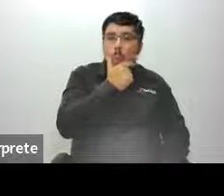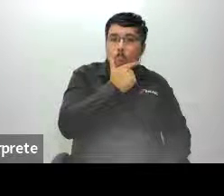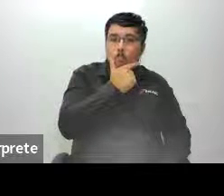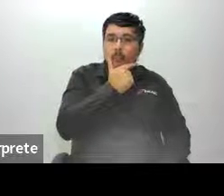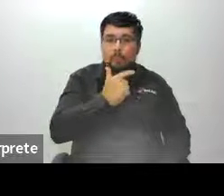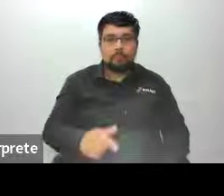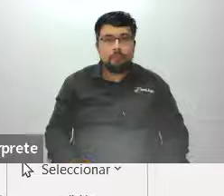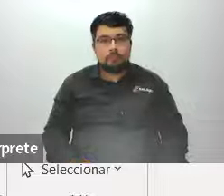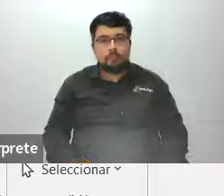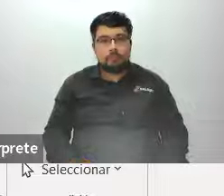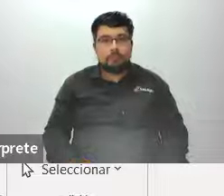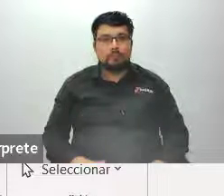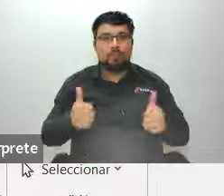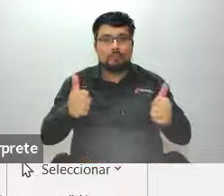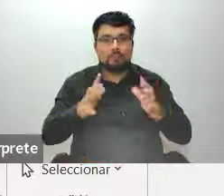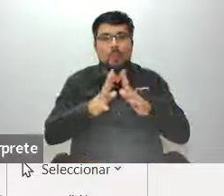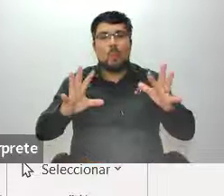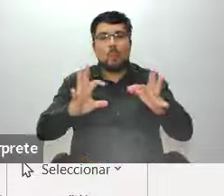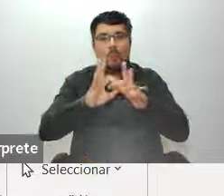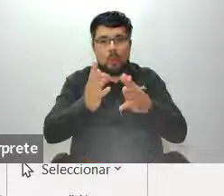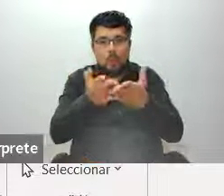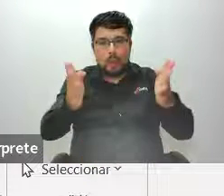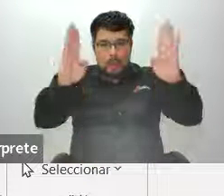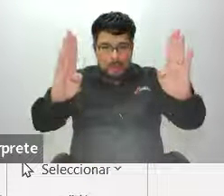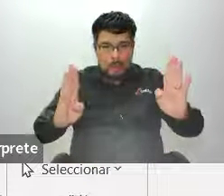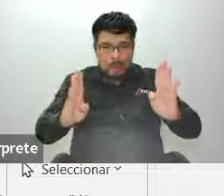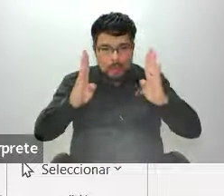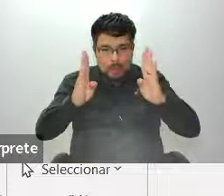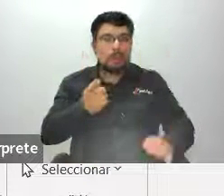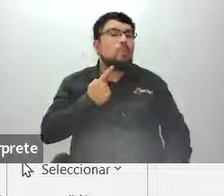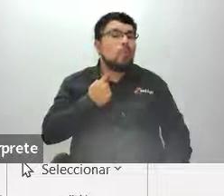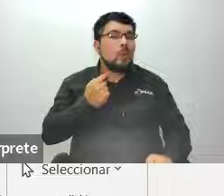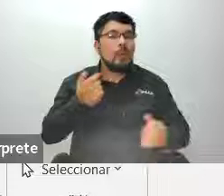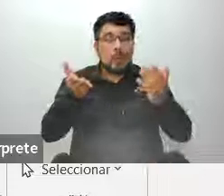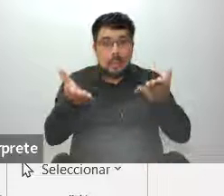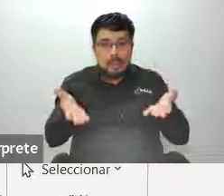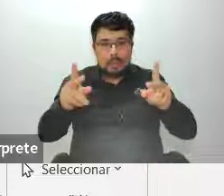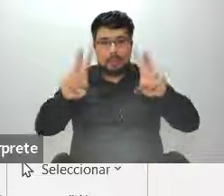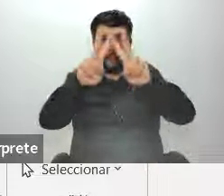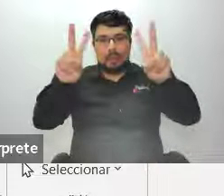muchas gracias por su atención, por el interés en esta temática.